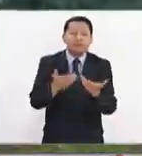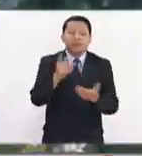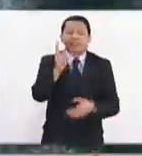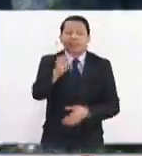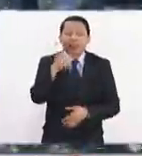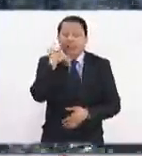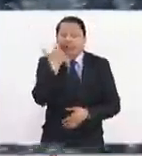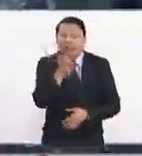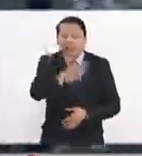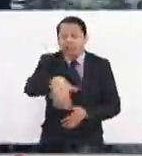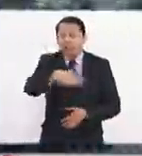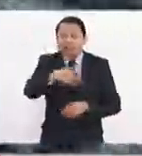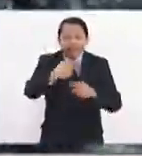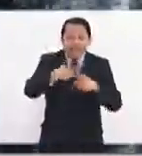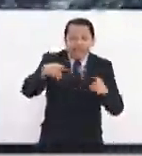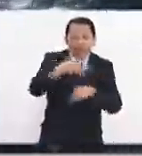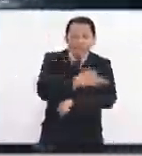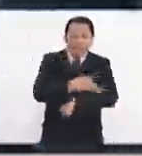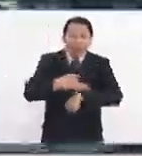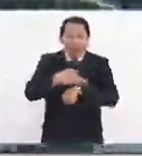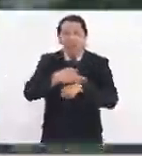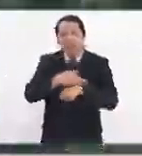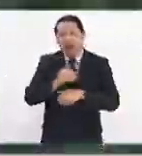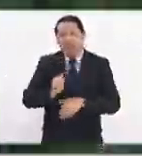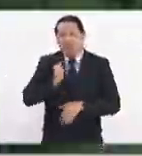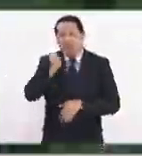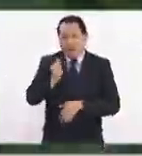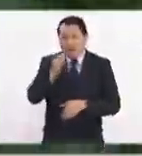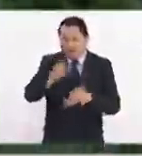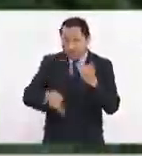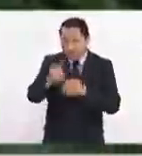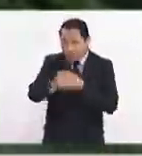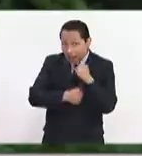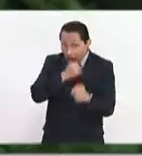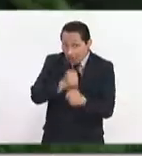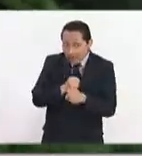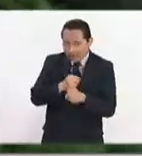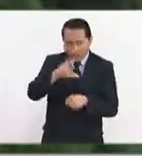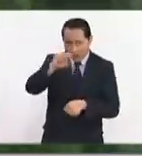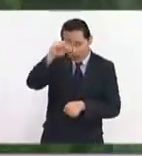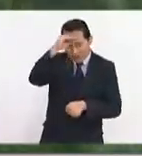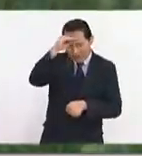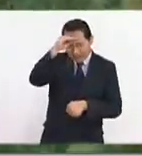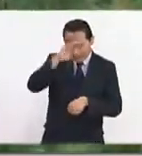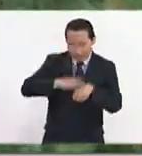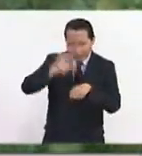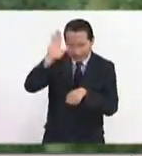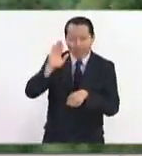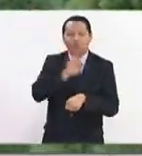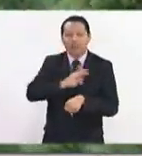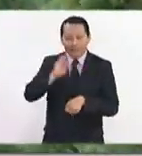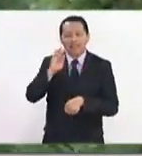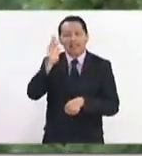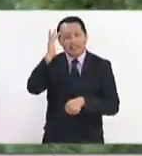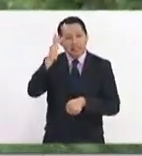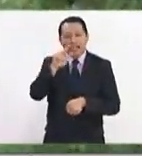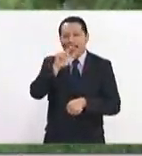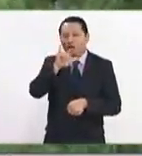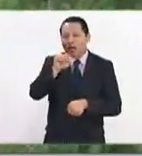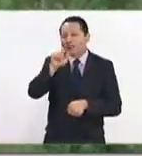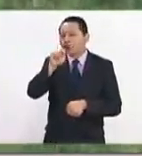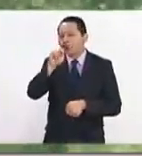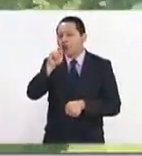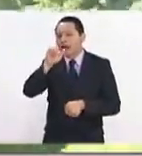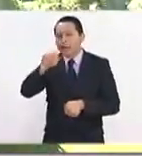algo diferente y familiar para hacer este fin de año, no lo piense más y visite San Nicolás Totolapan en el Cerro